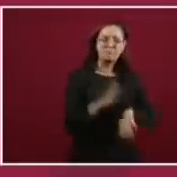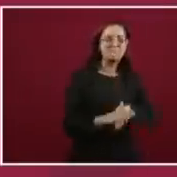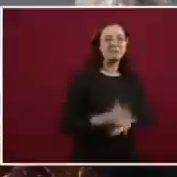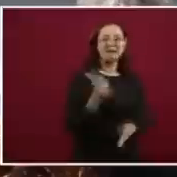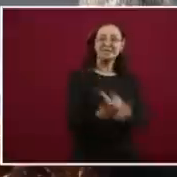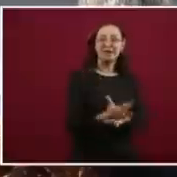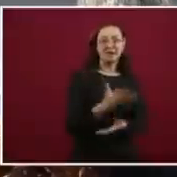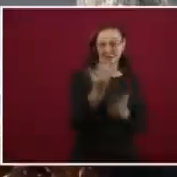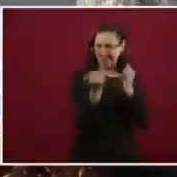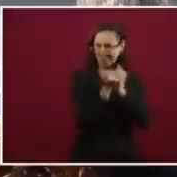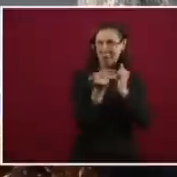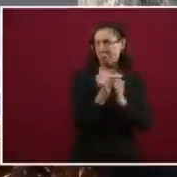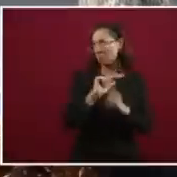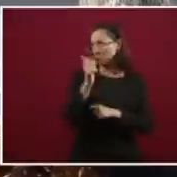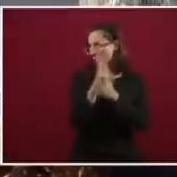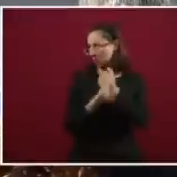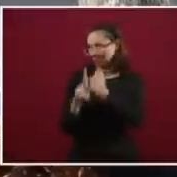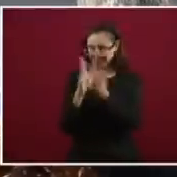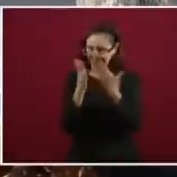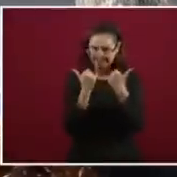elevados del mundo